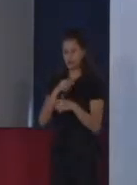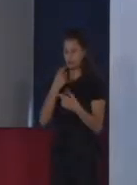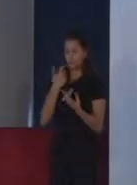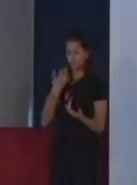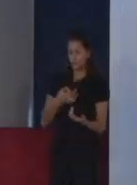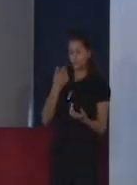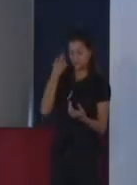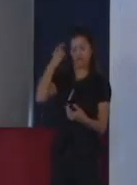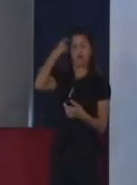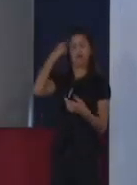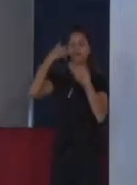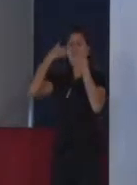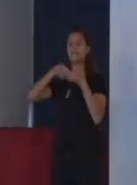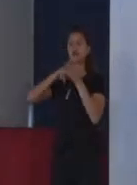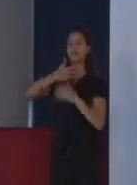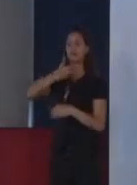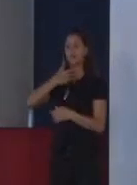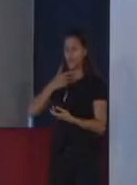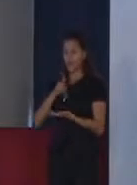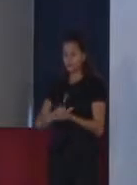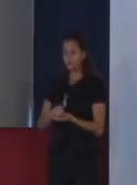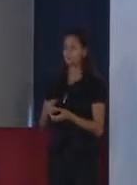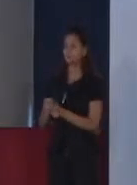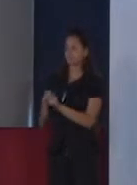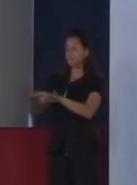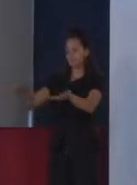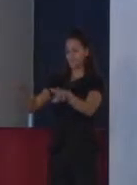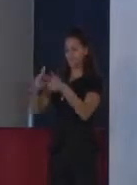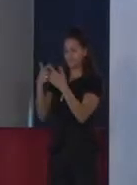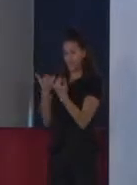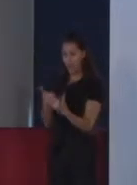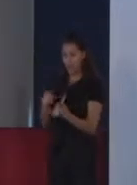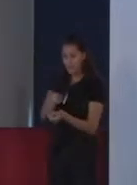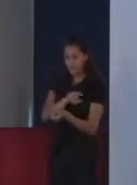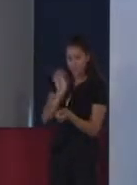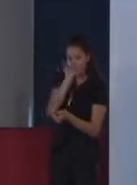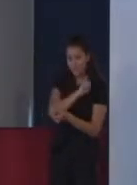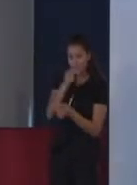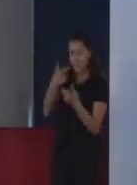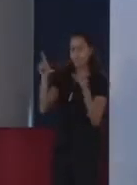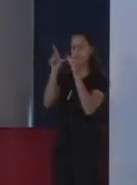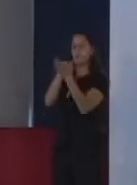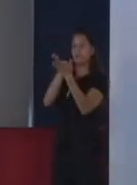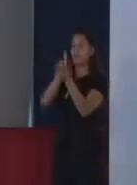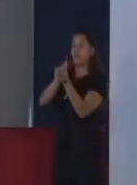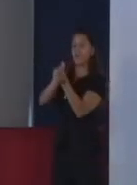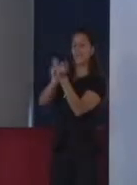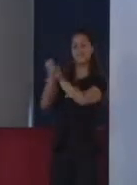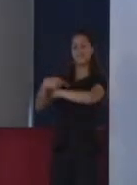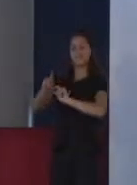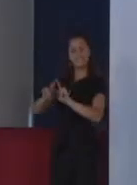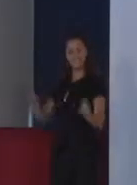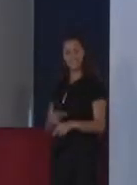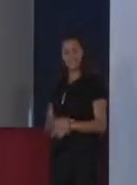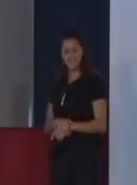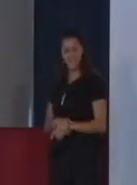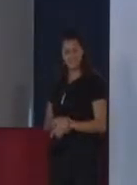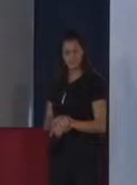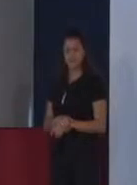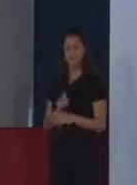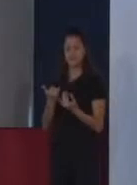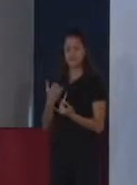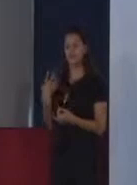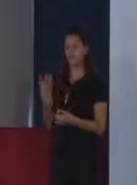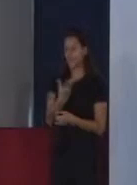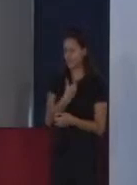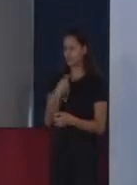una comprensión de la discapacidad, pero ustedes se están dando cuenta que hasta los mismos medios están empezando a generar un ejercicio donde nosotros también tenemos